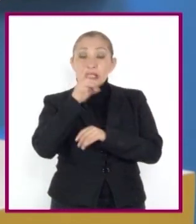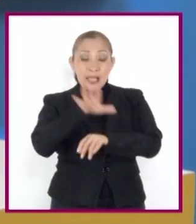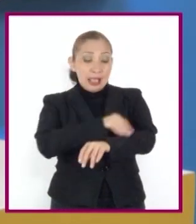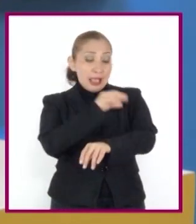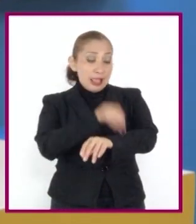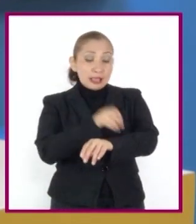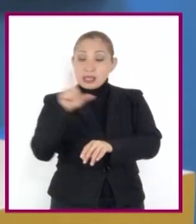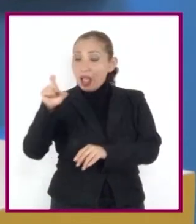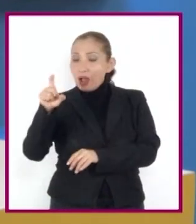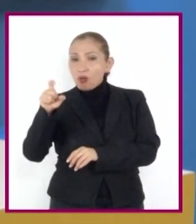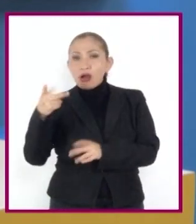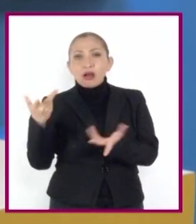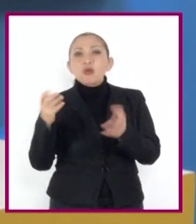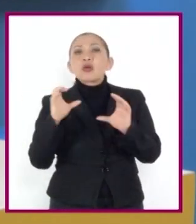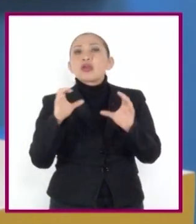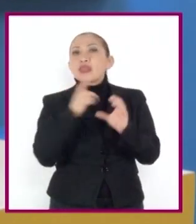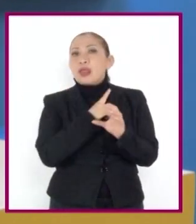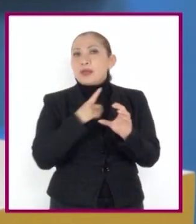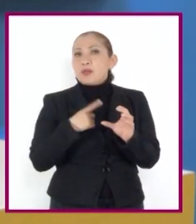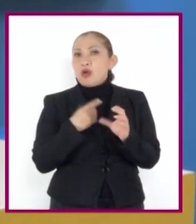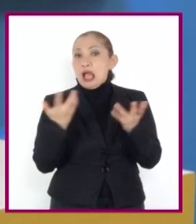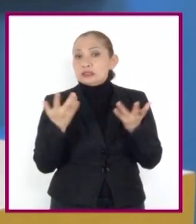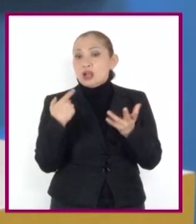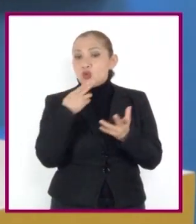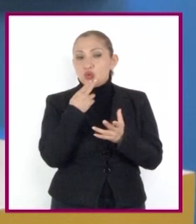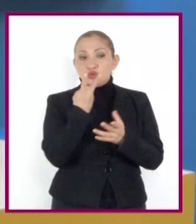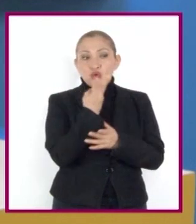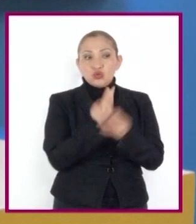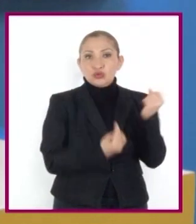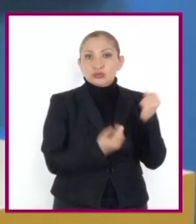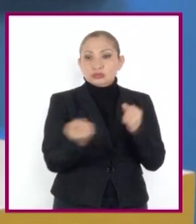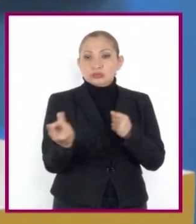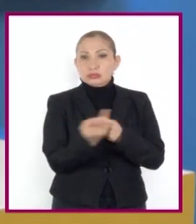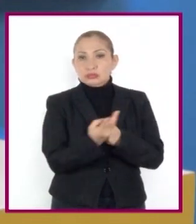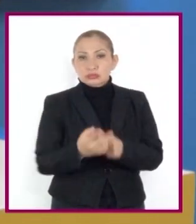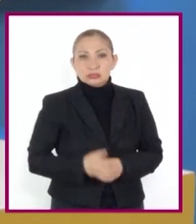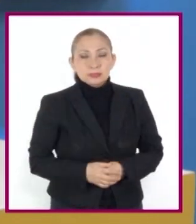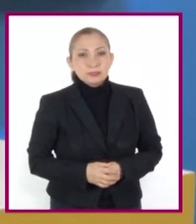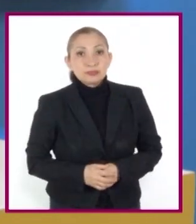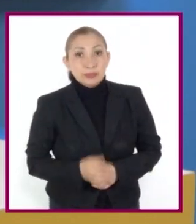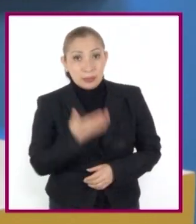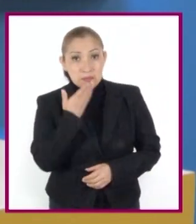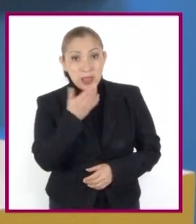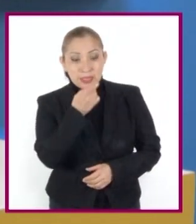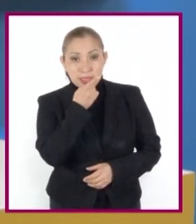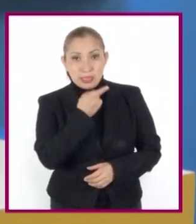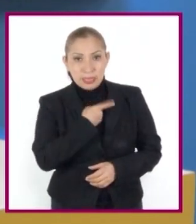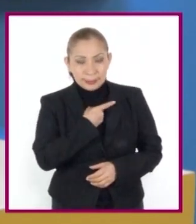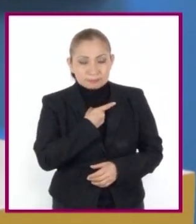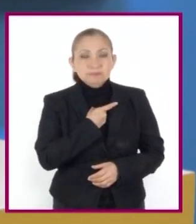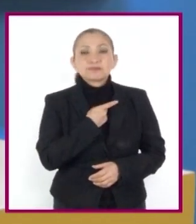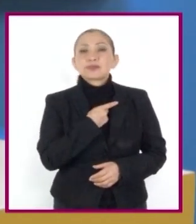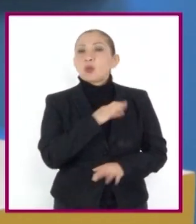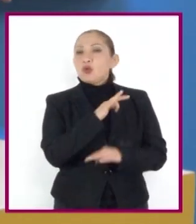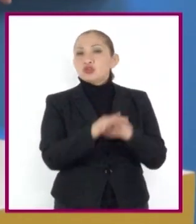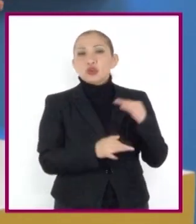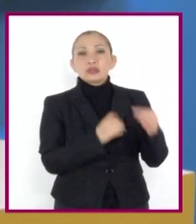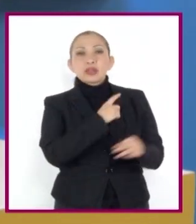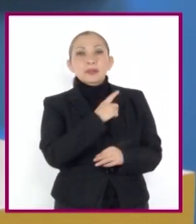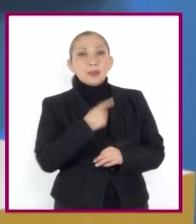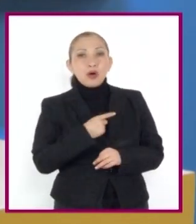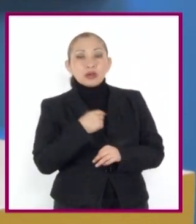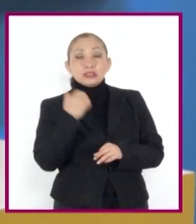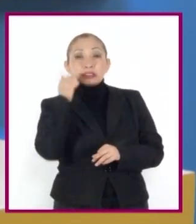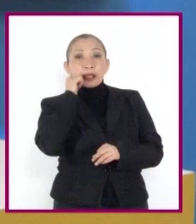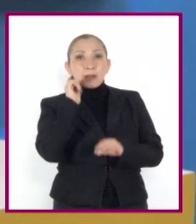electricidad y agua, ¿qué cuidados debemos tener en el uso de electricidad? Qué bueno que lo mencionas, Leslie. Como todo, debemos de